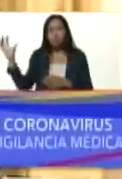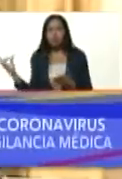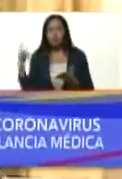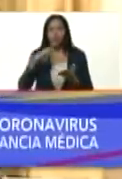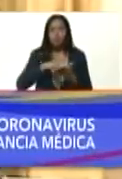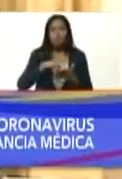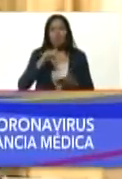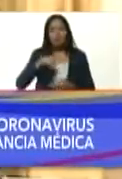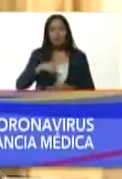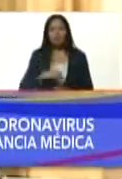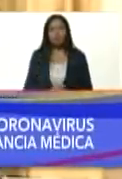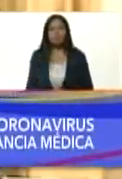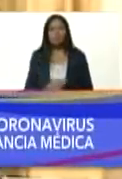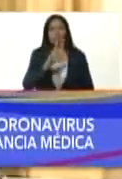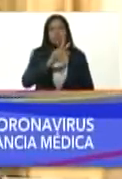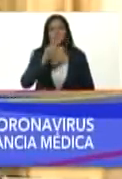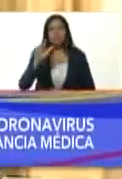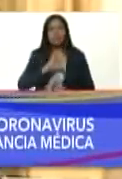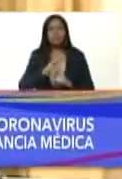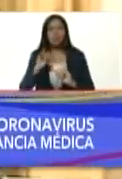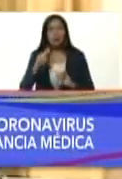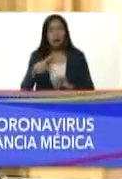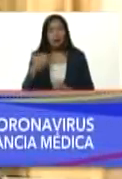Todos los casos, 33 casos ya.